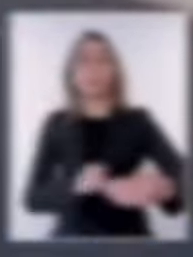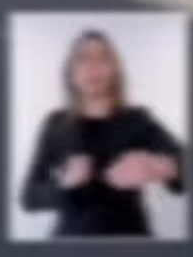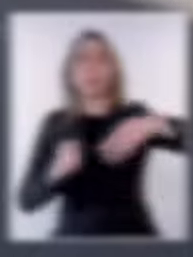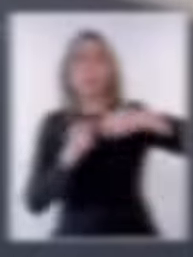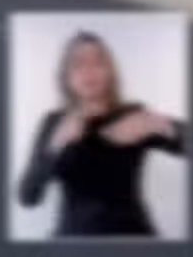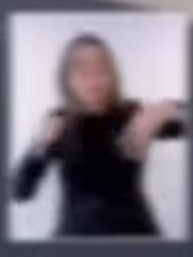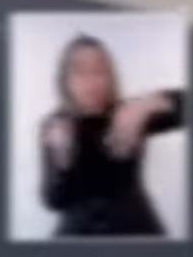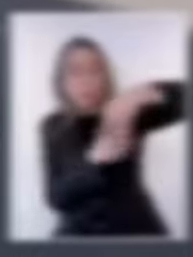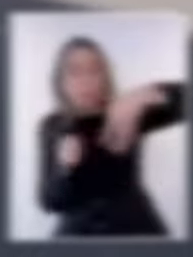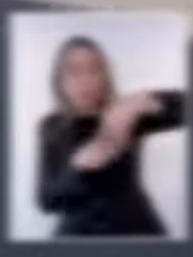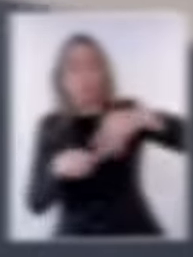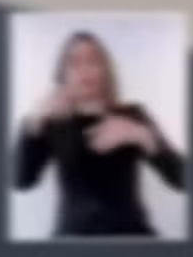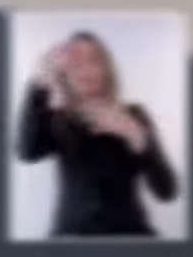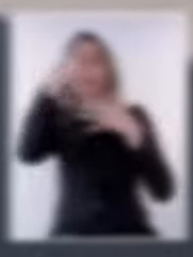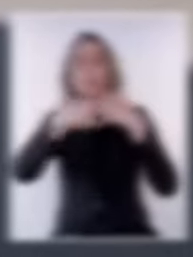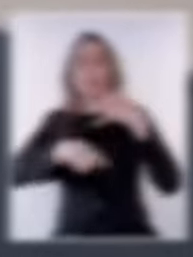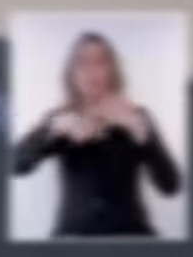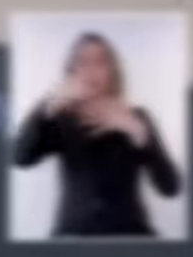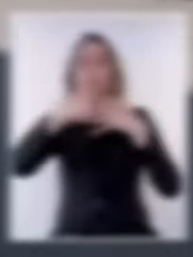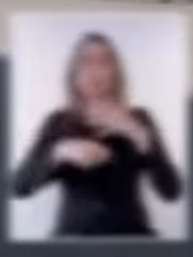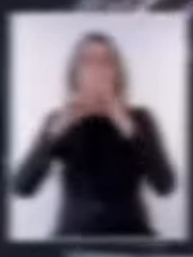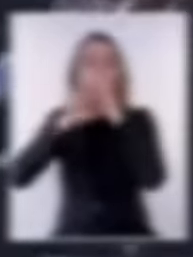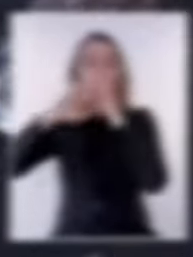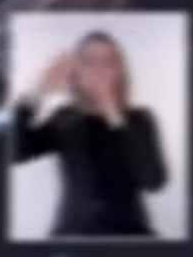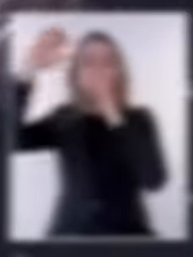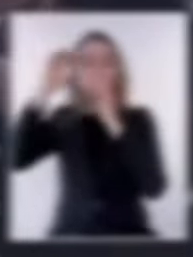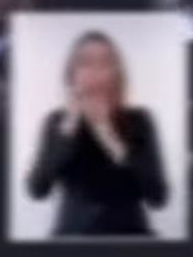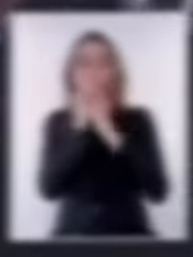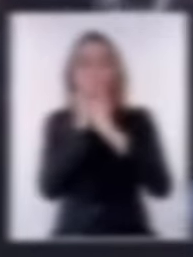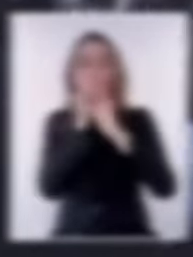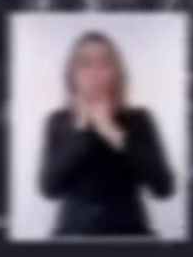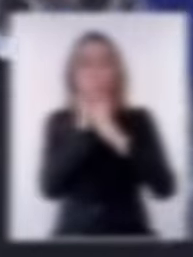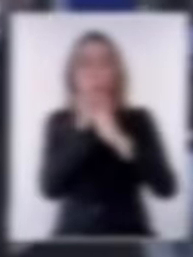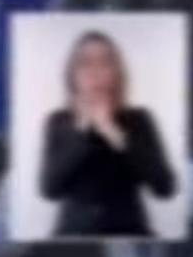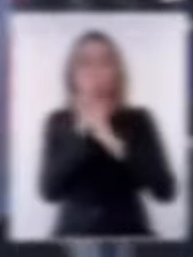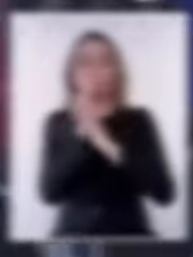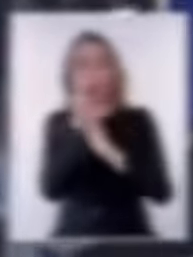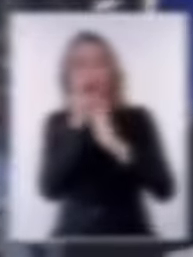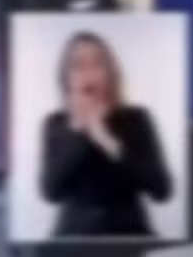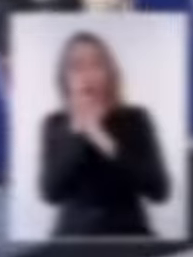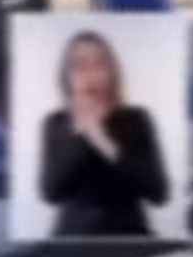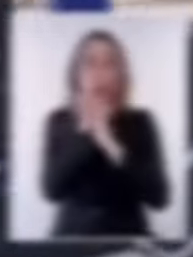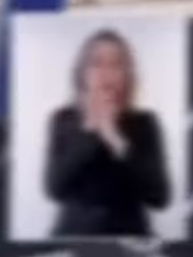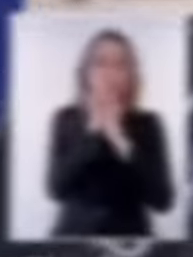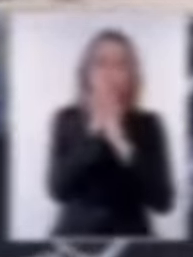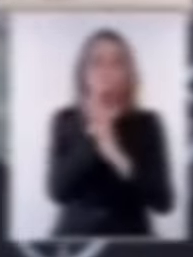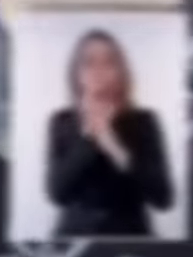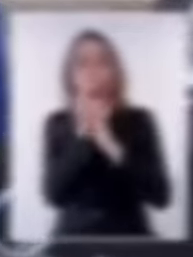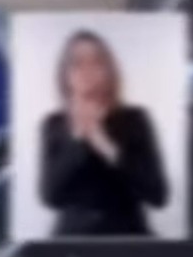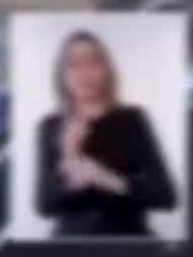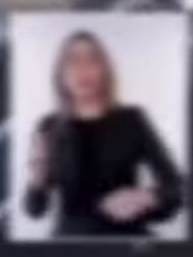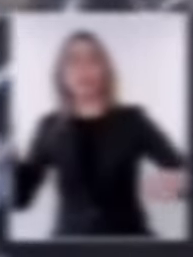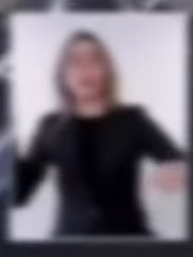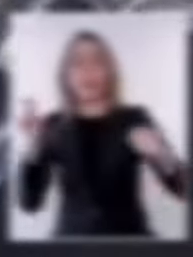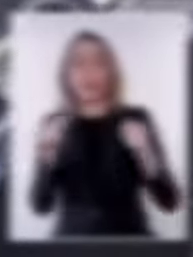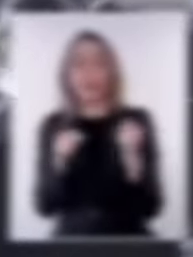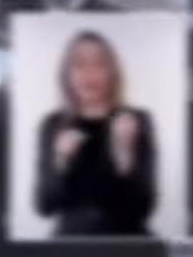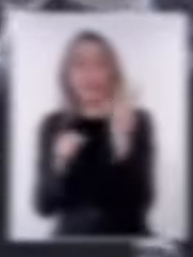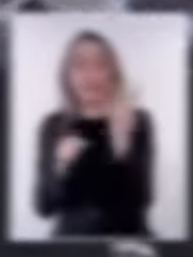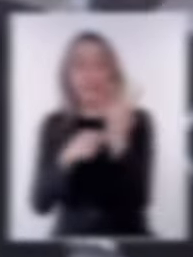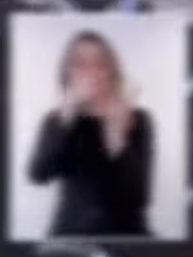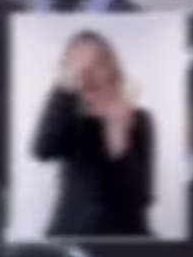más lleno? Tal vez. Había más. Ajá, porque sí se veía. Ajá, sí.